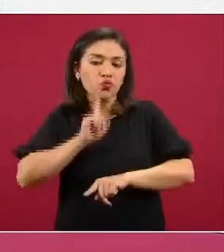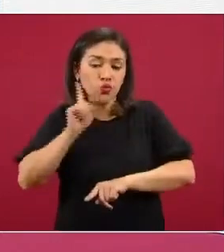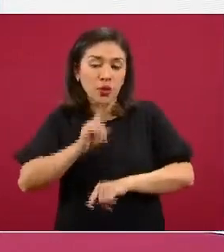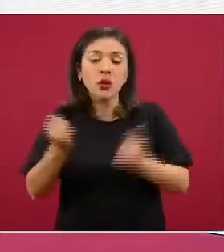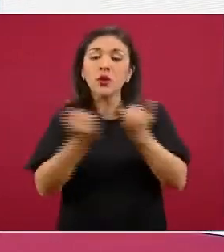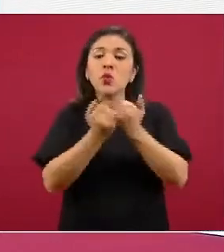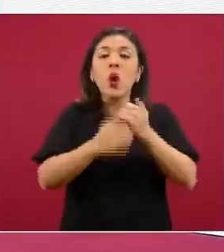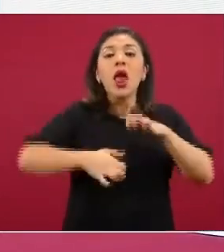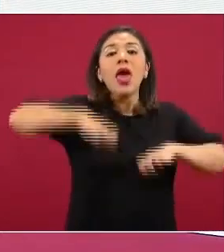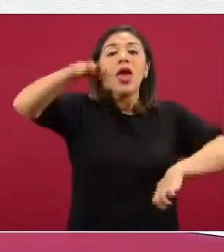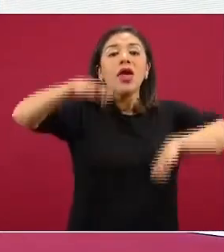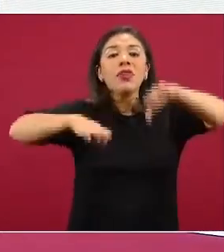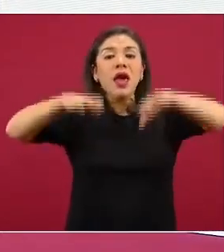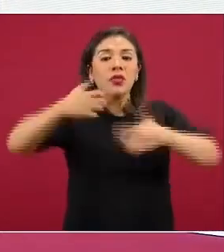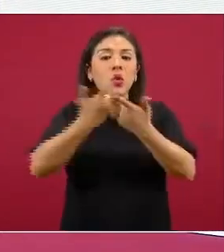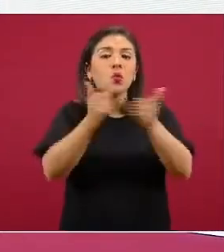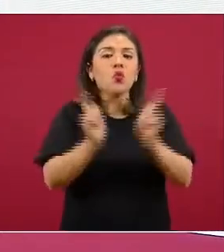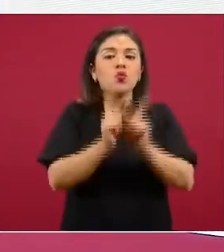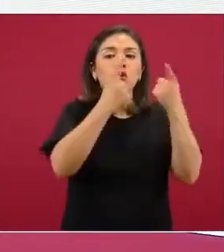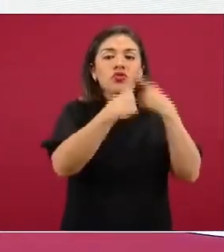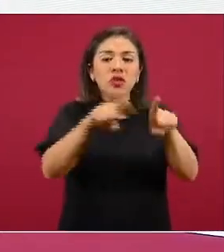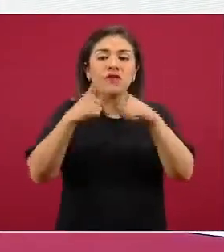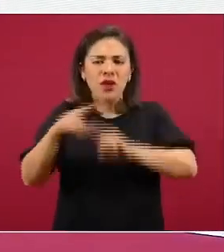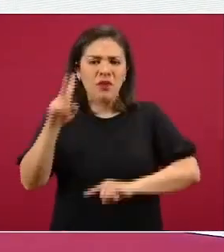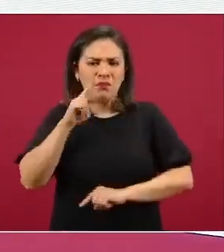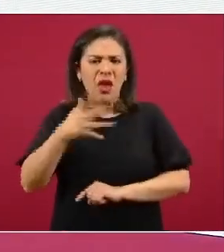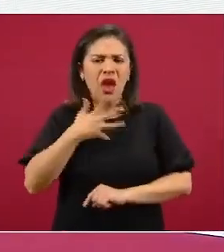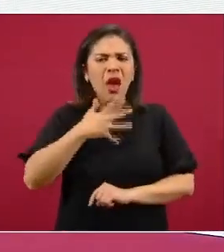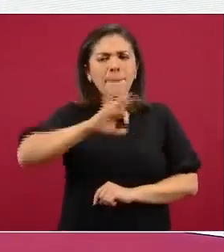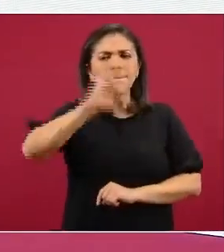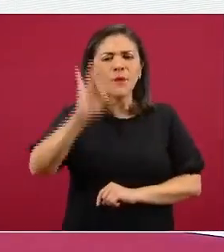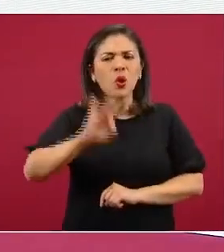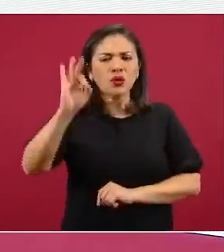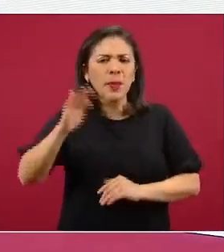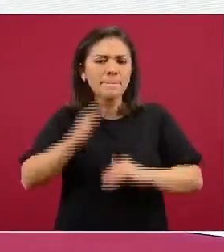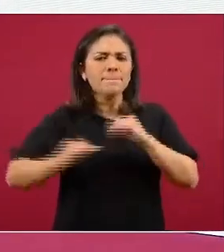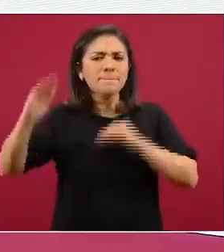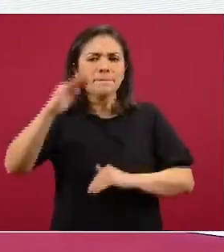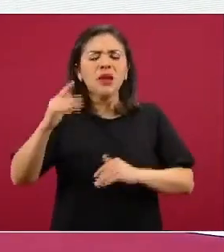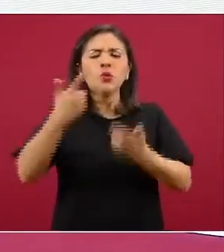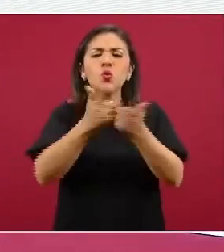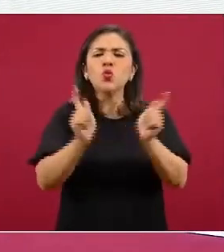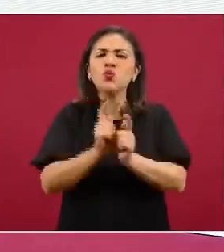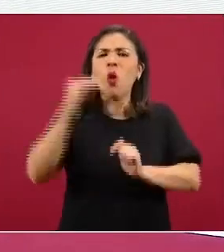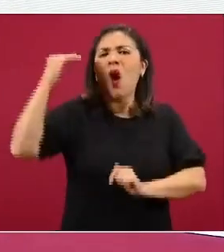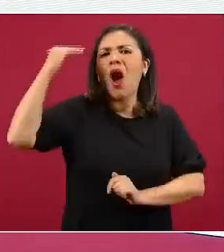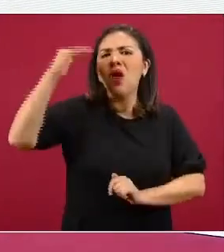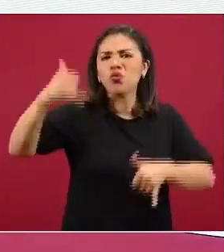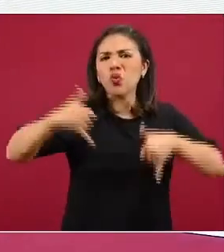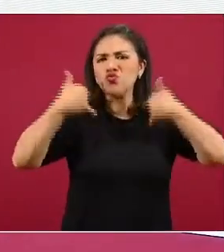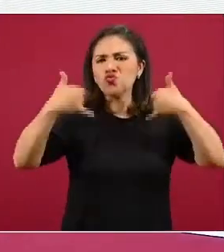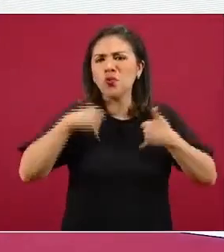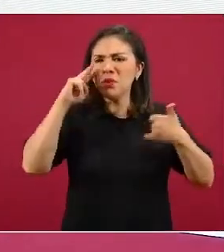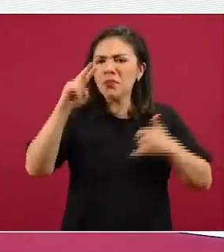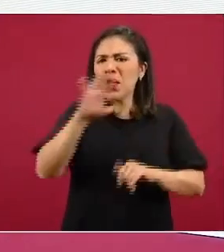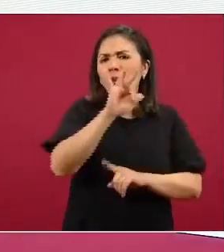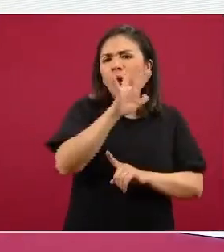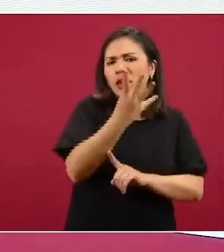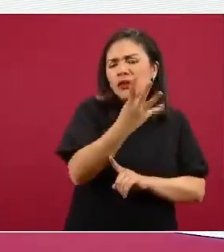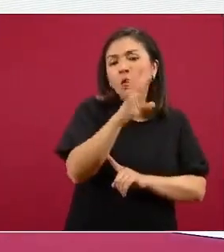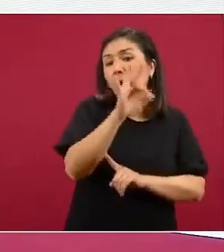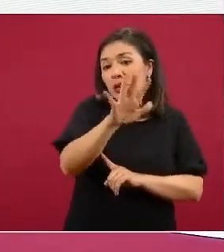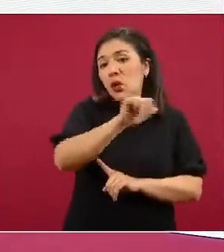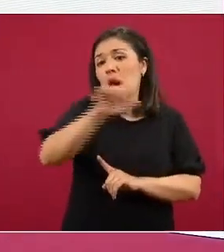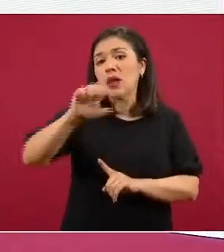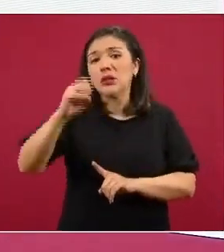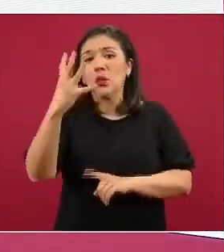grupos de edad, que aunque vemos que hay un porcentaje mayor en el grupo de adultos jóvenes de 45 a 64